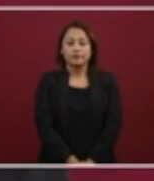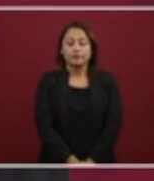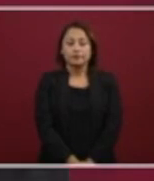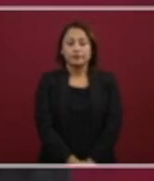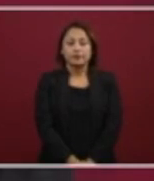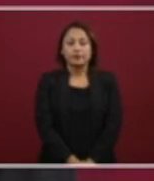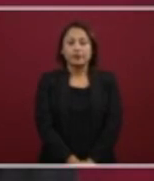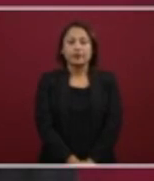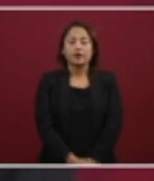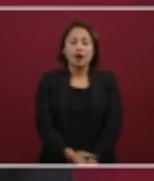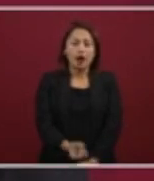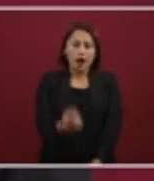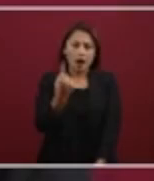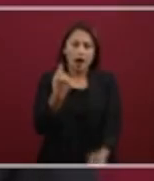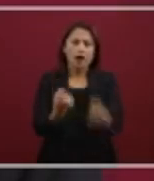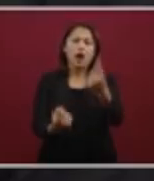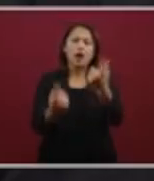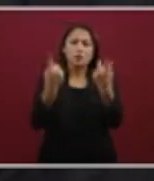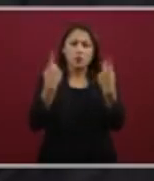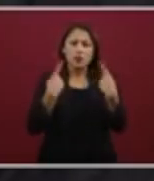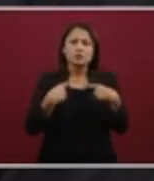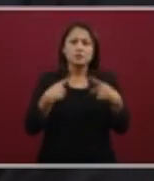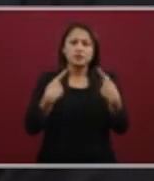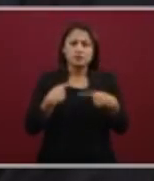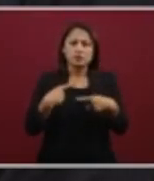quienes no tenían nada que ver